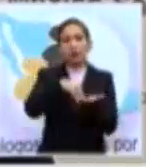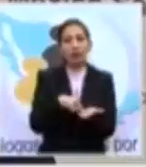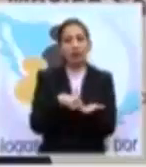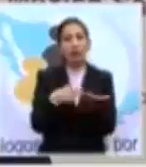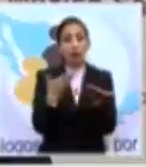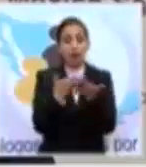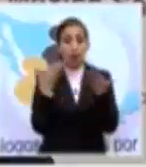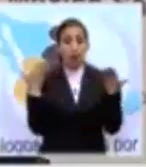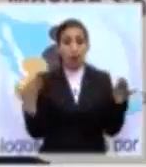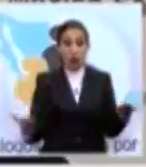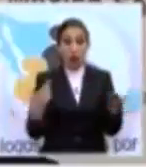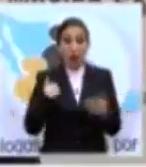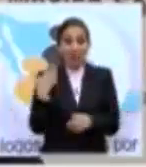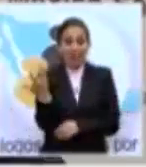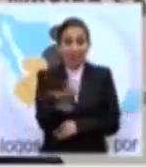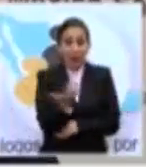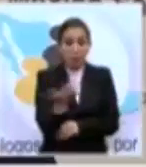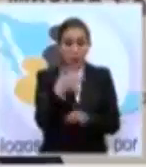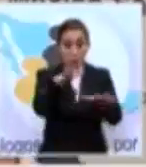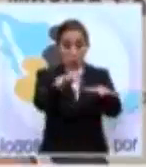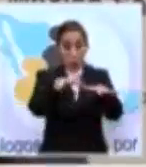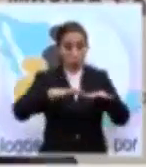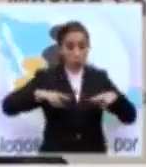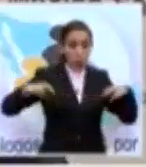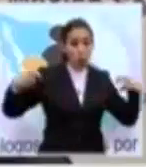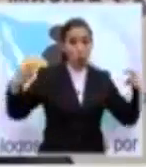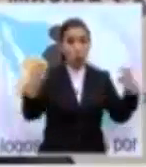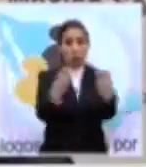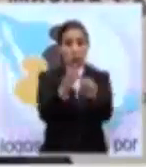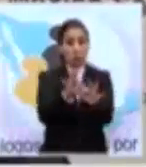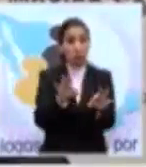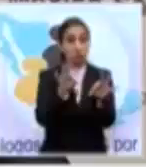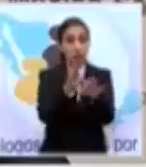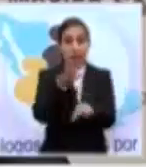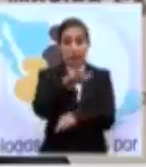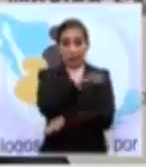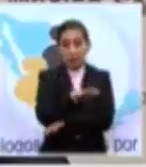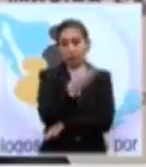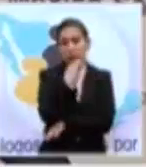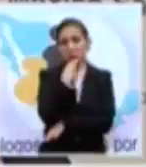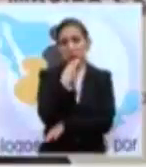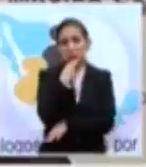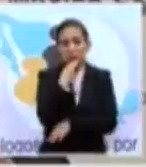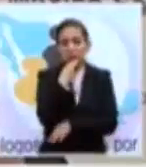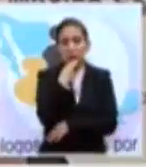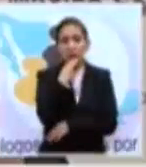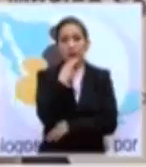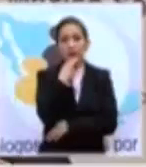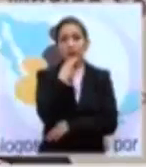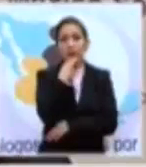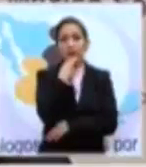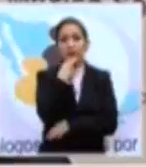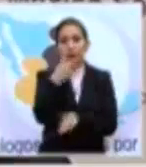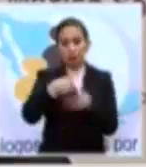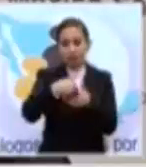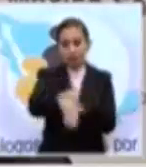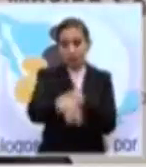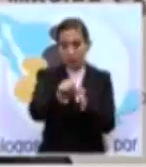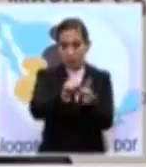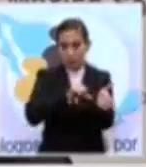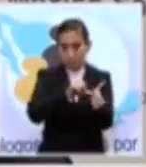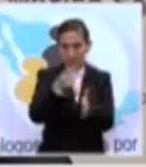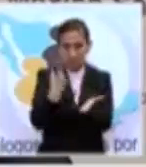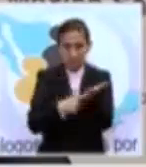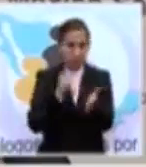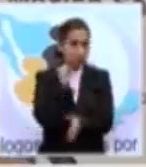hoy llevemos a cabo un foro de este tipo nos va a permitir que en los próximos meses el Senado de